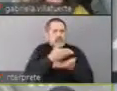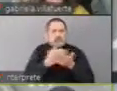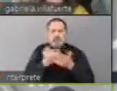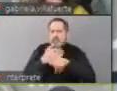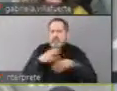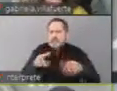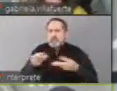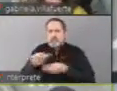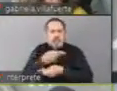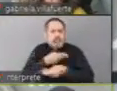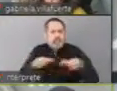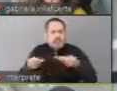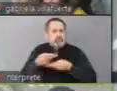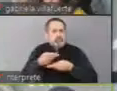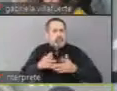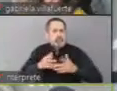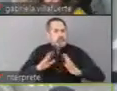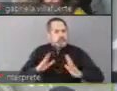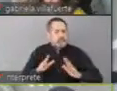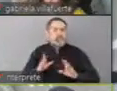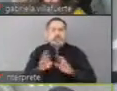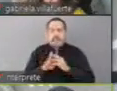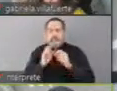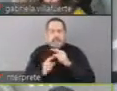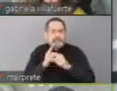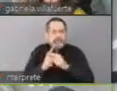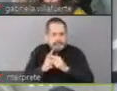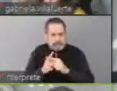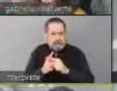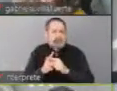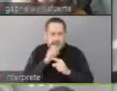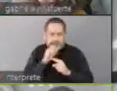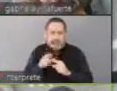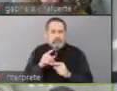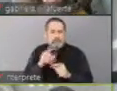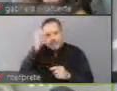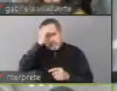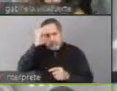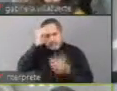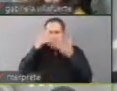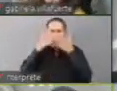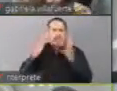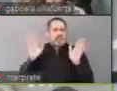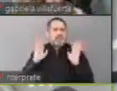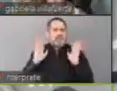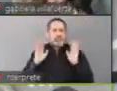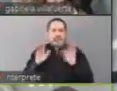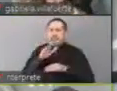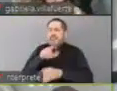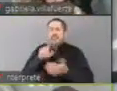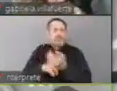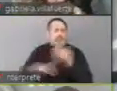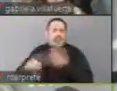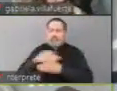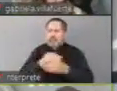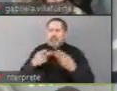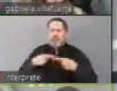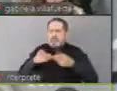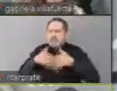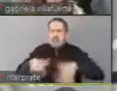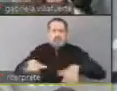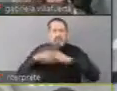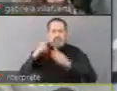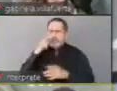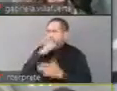información, y en suma, a la conformación de la opinión pública en el marco de toda sociedad